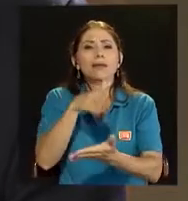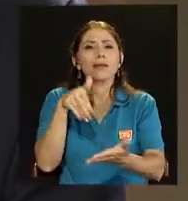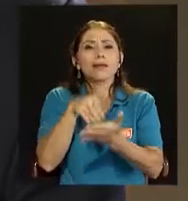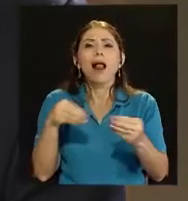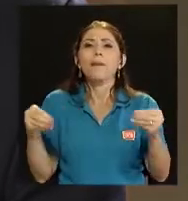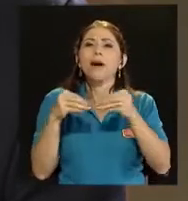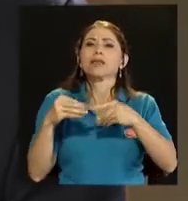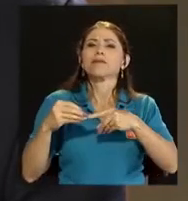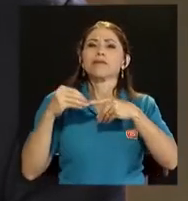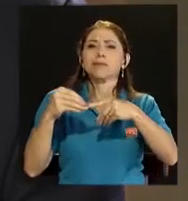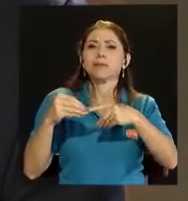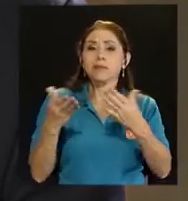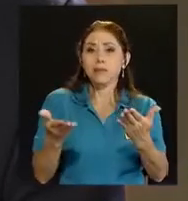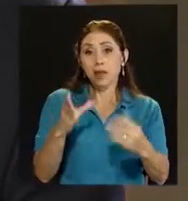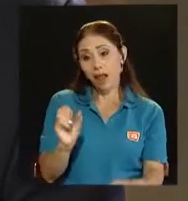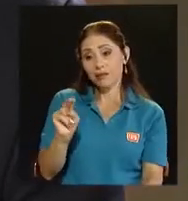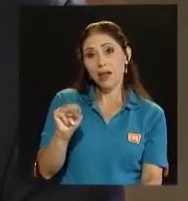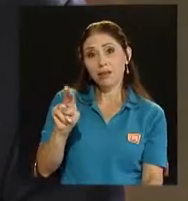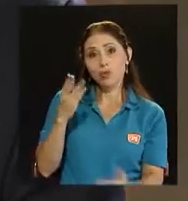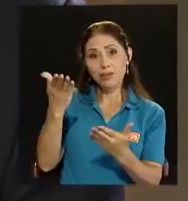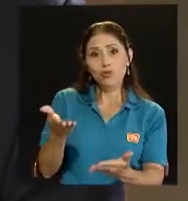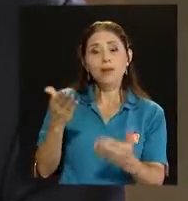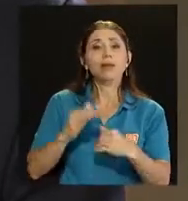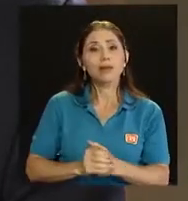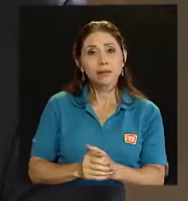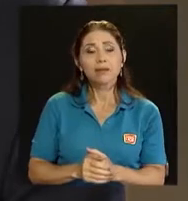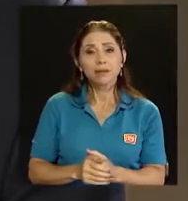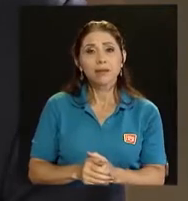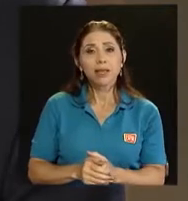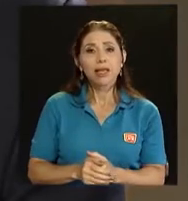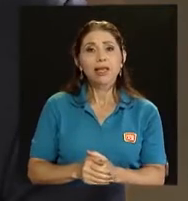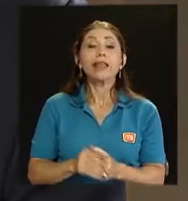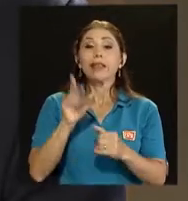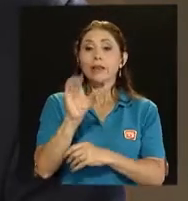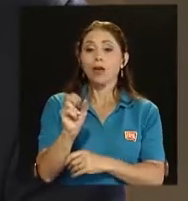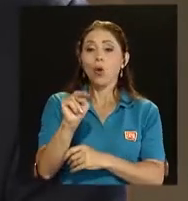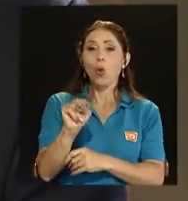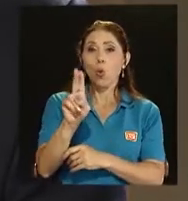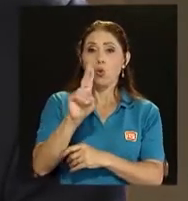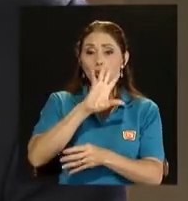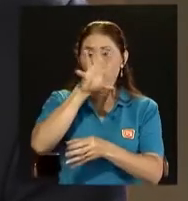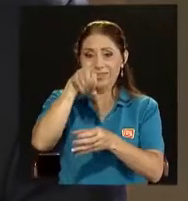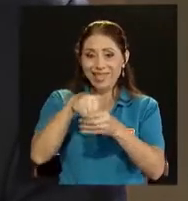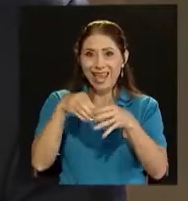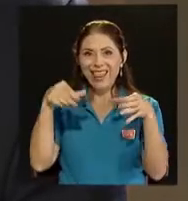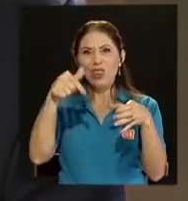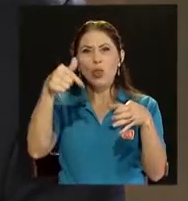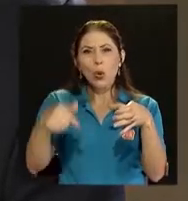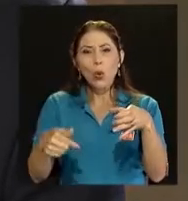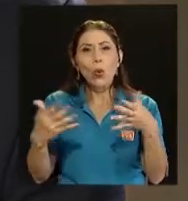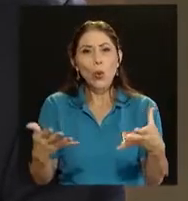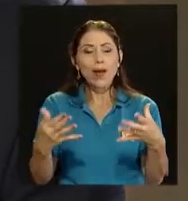clave que las Naciones Unidas? Y dentro de las Naciones Unidas,